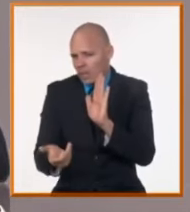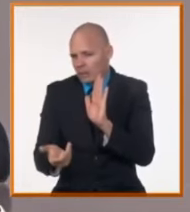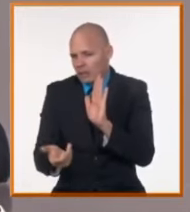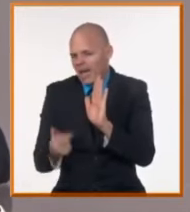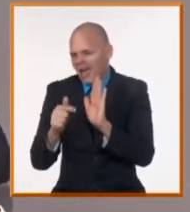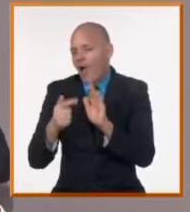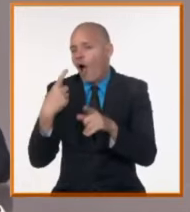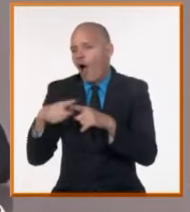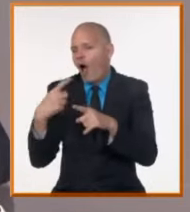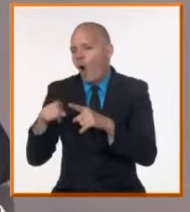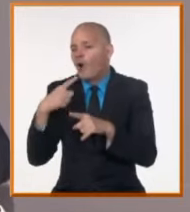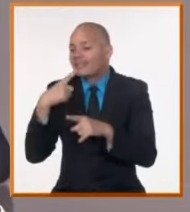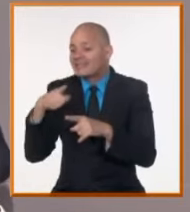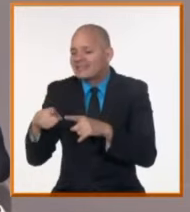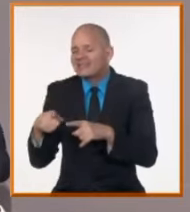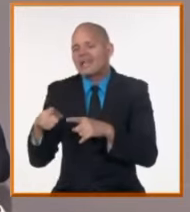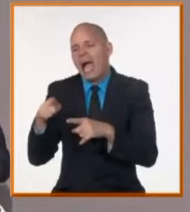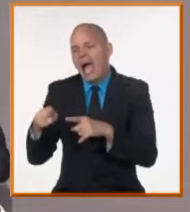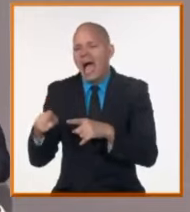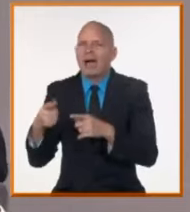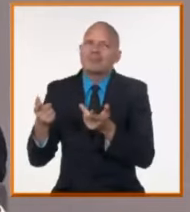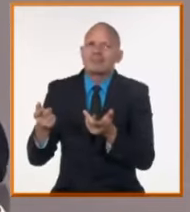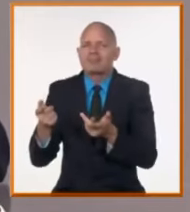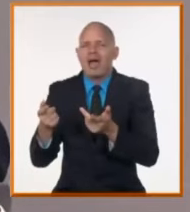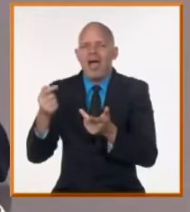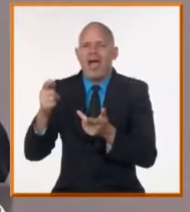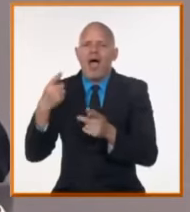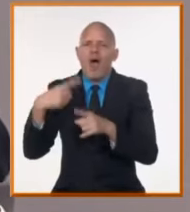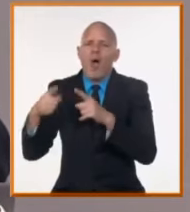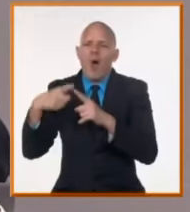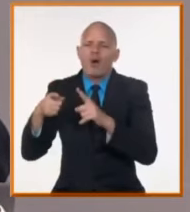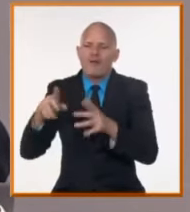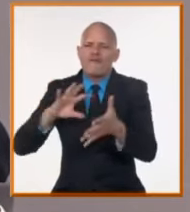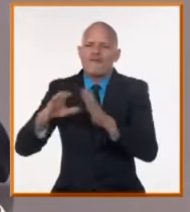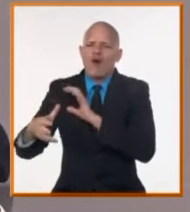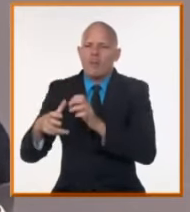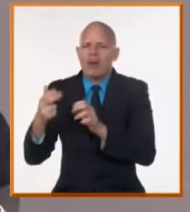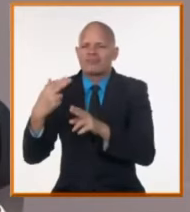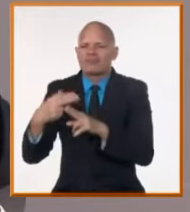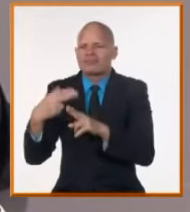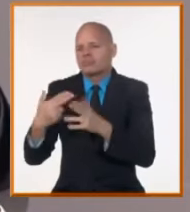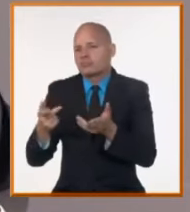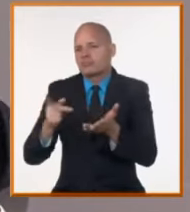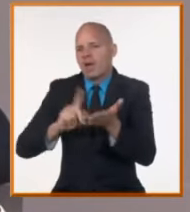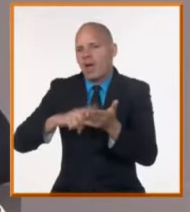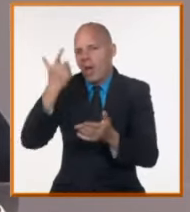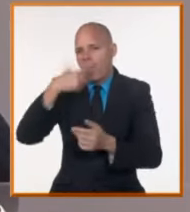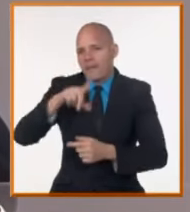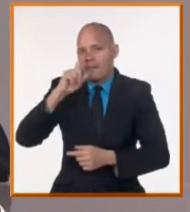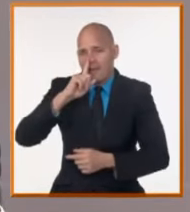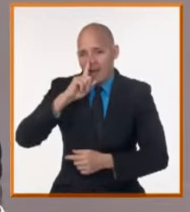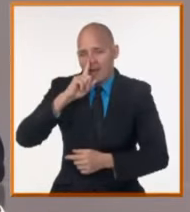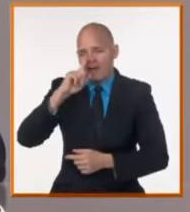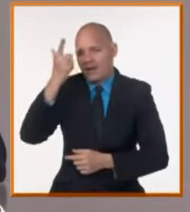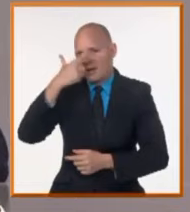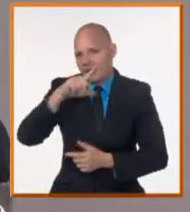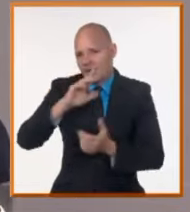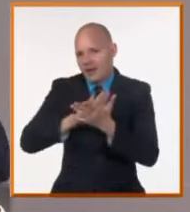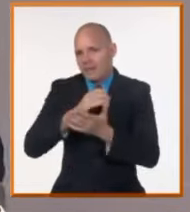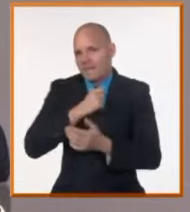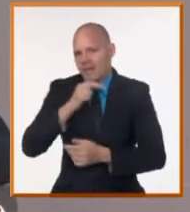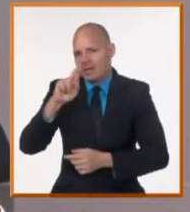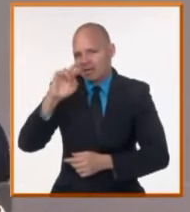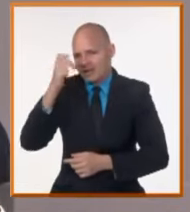con las ideas del panamericanismo hacia finales del propio siglo XIX, que Martí se encargó de